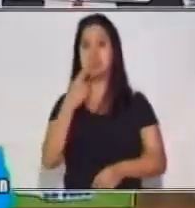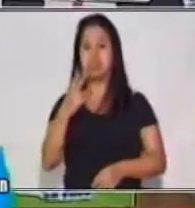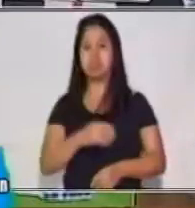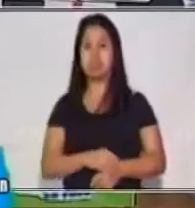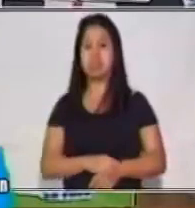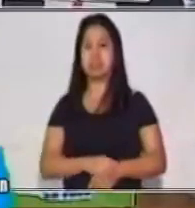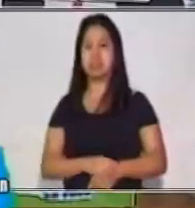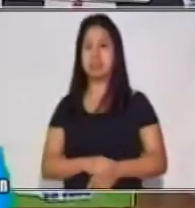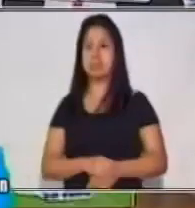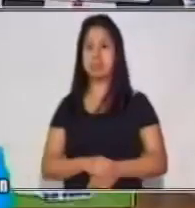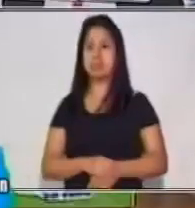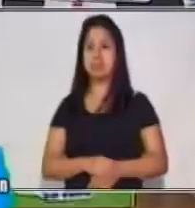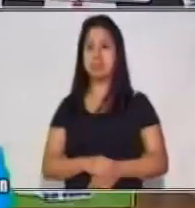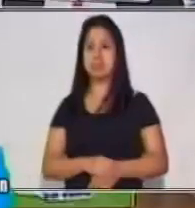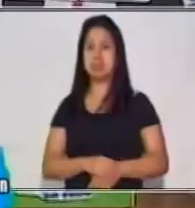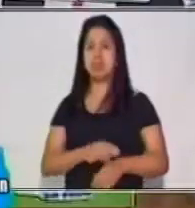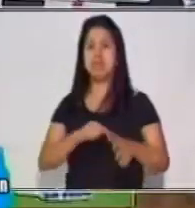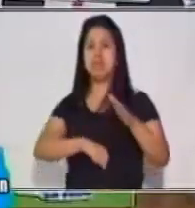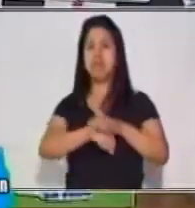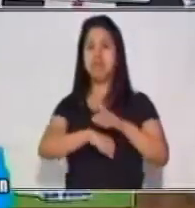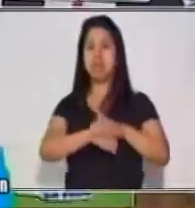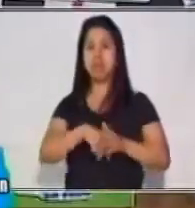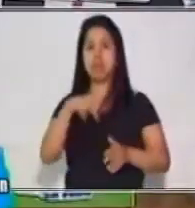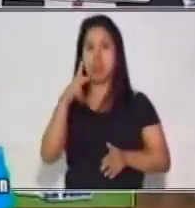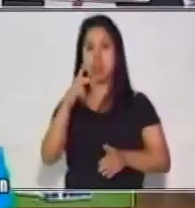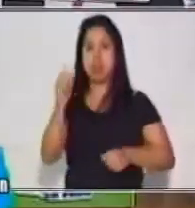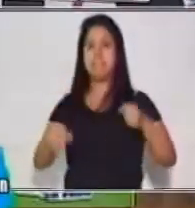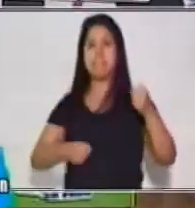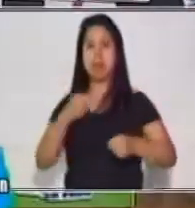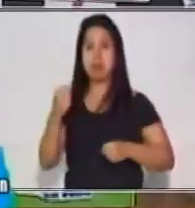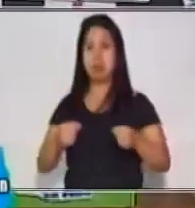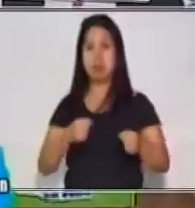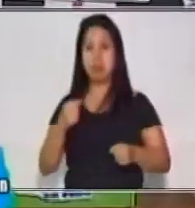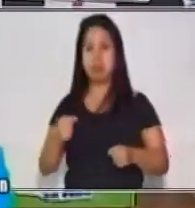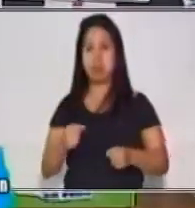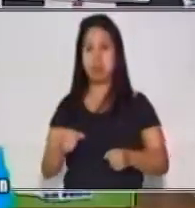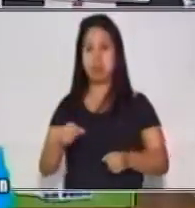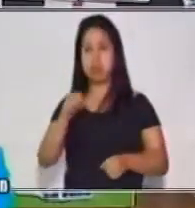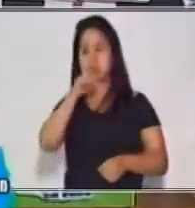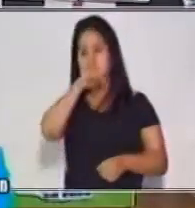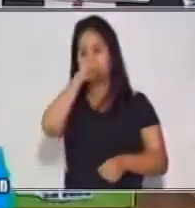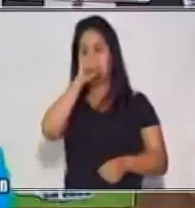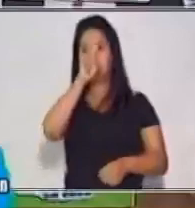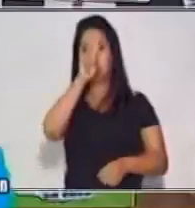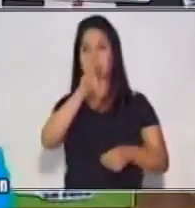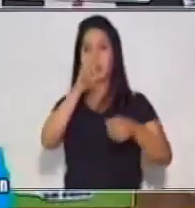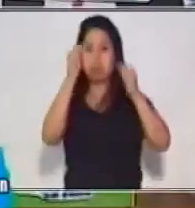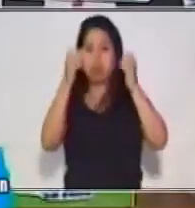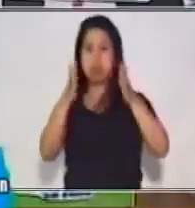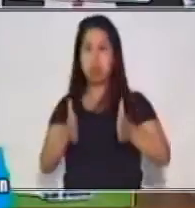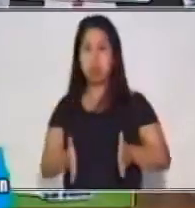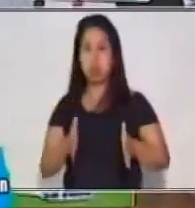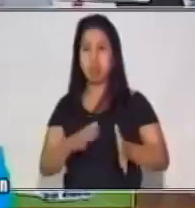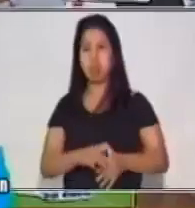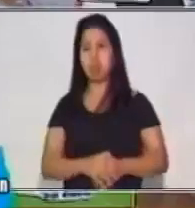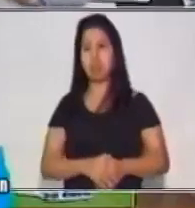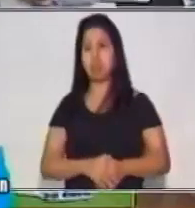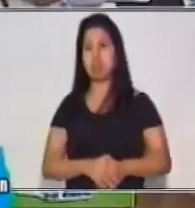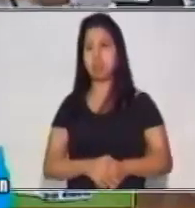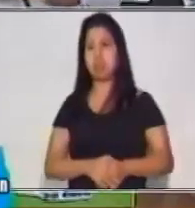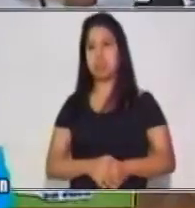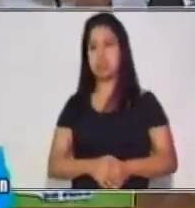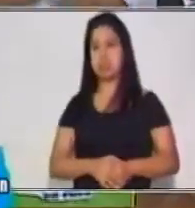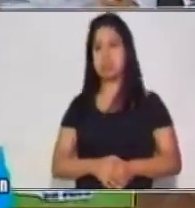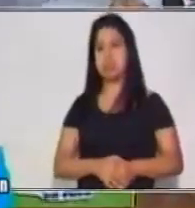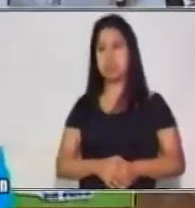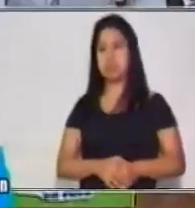escribirlo. Fútbol y maratón lo prefieren 2 personas. ¿Vamos bien? Entonces